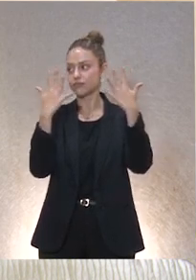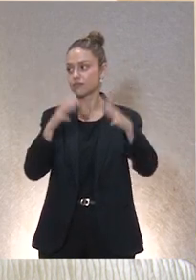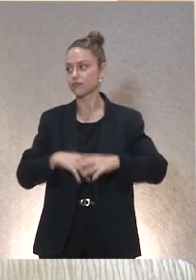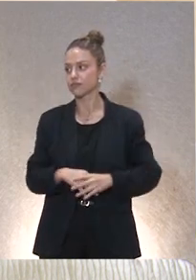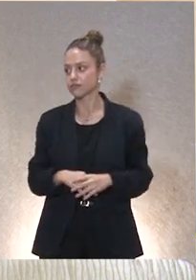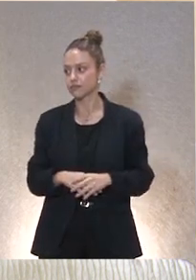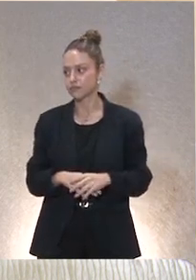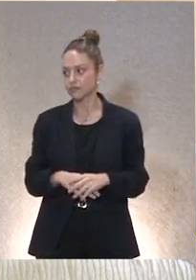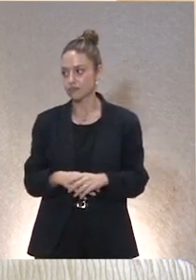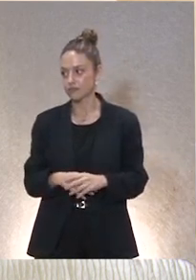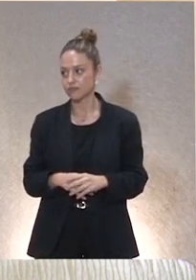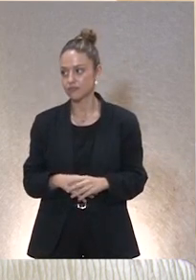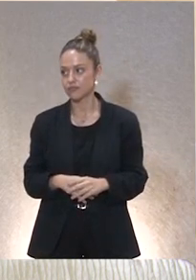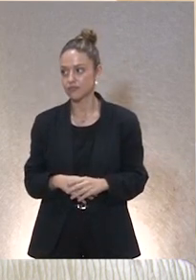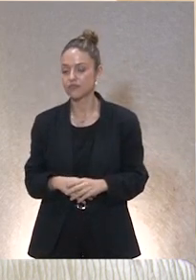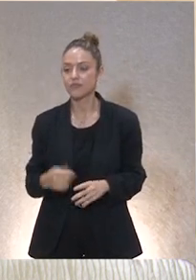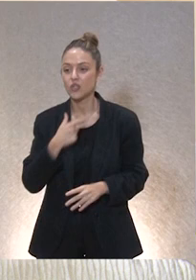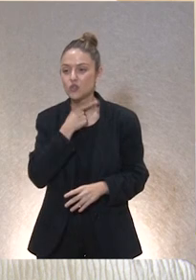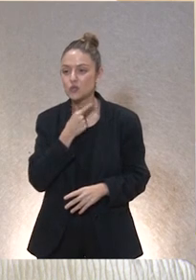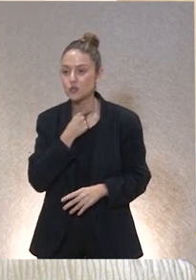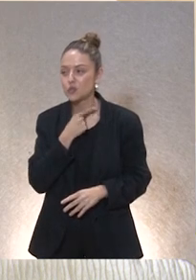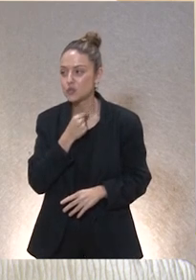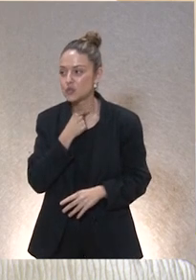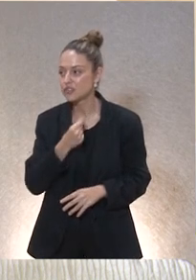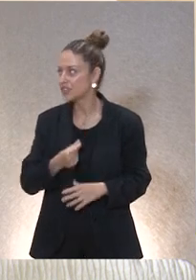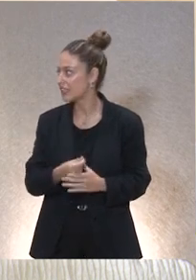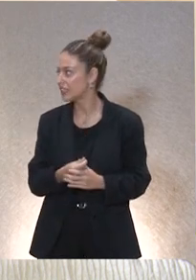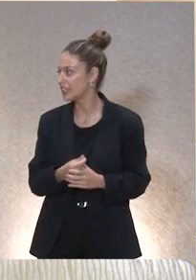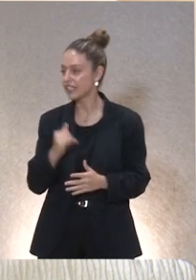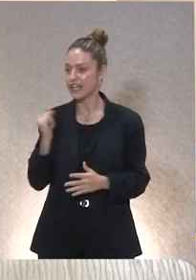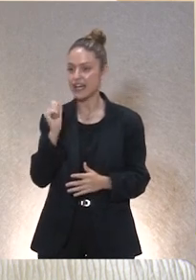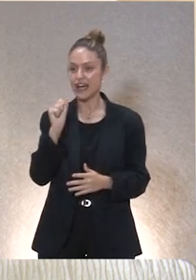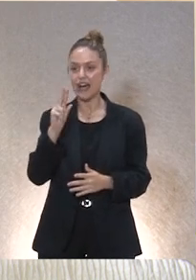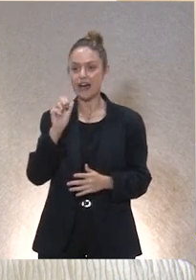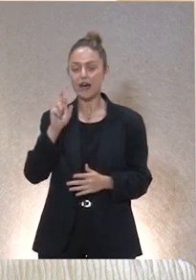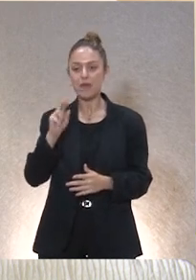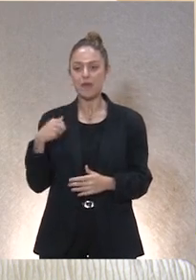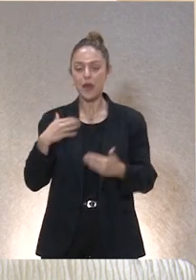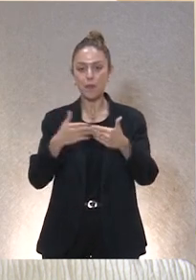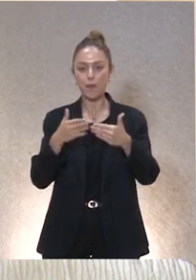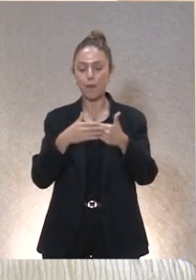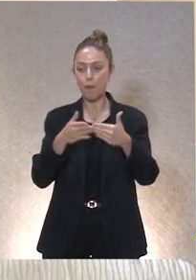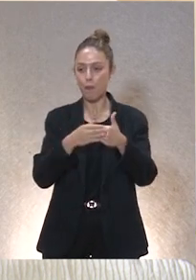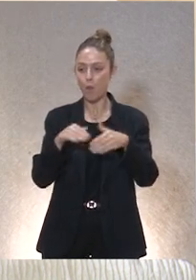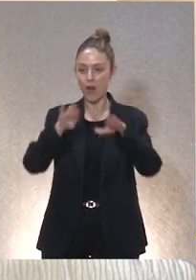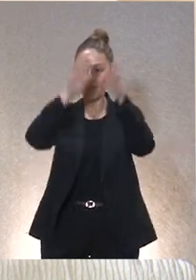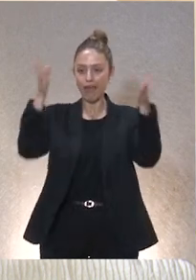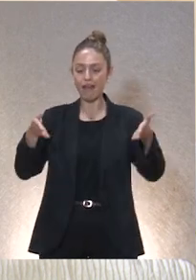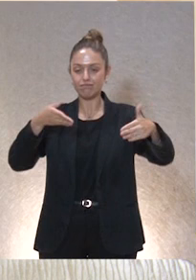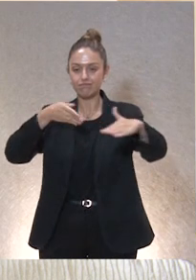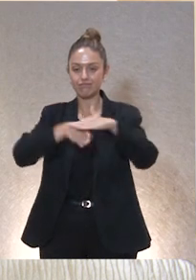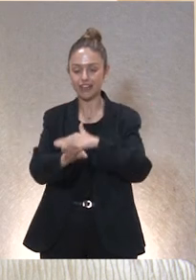gustaría bueno Nos gustaría Javier que entraras por la puerta grande de la ética y subieras un momentín